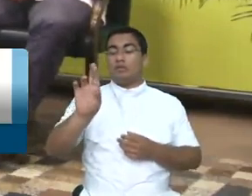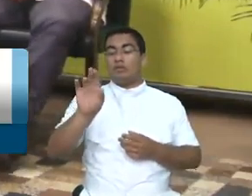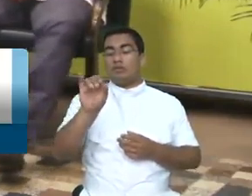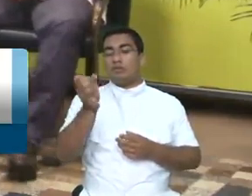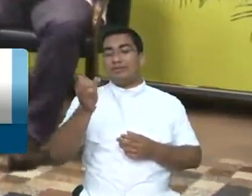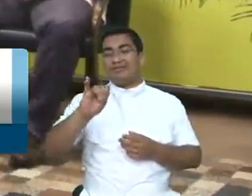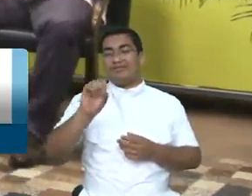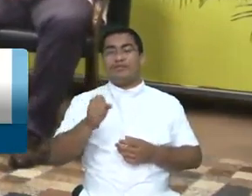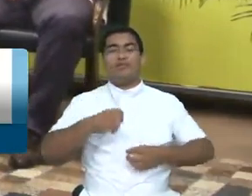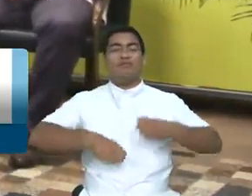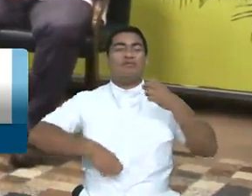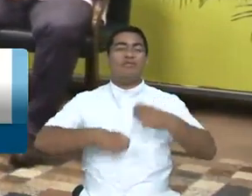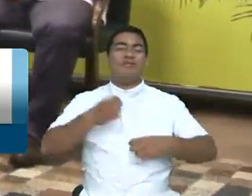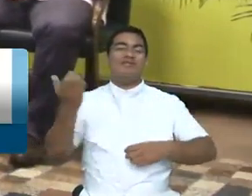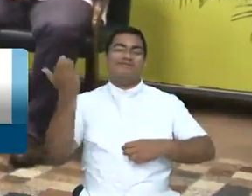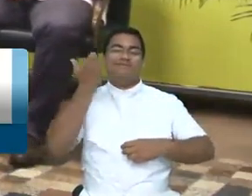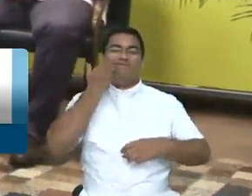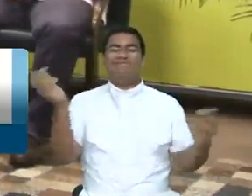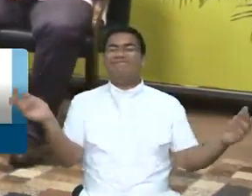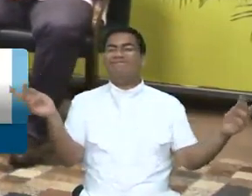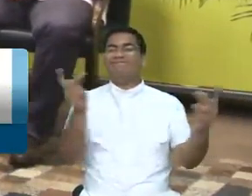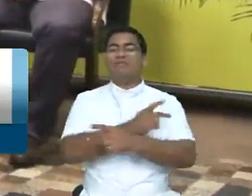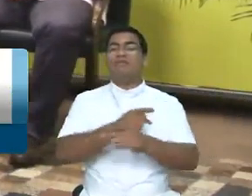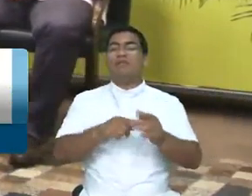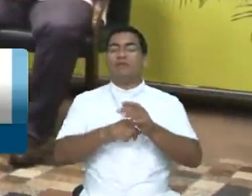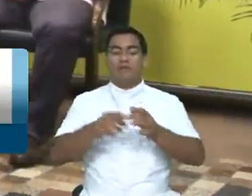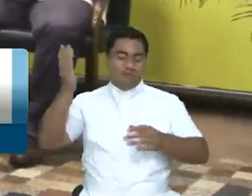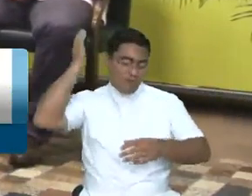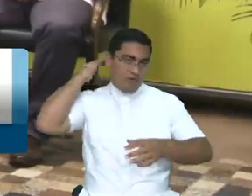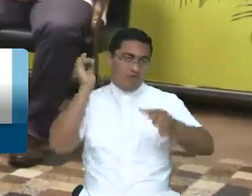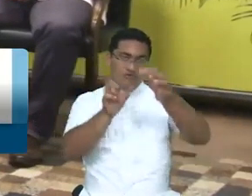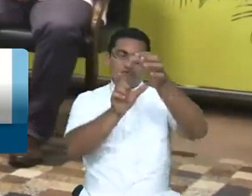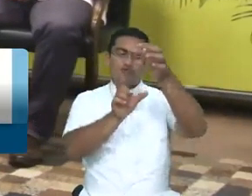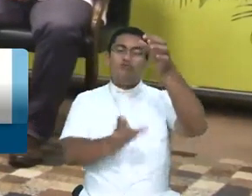osteoporosis es una enfermedad crónica de origen